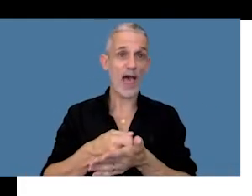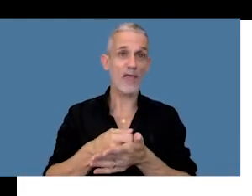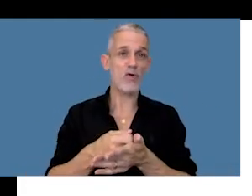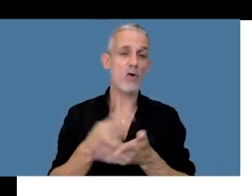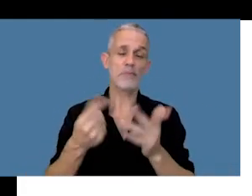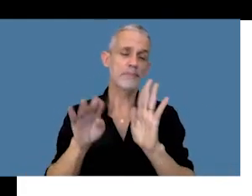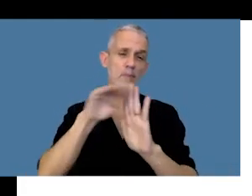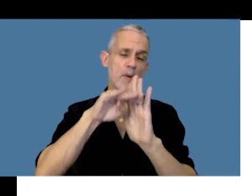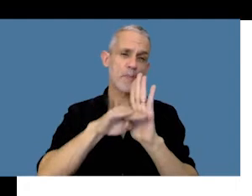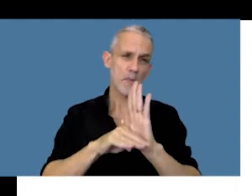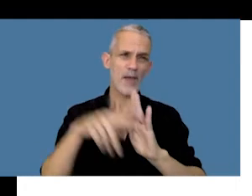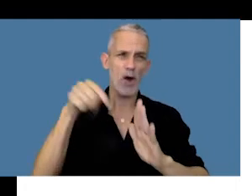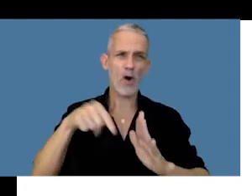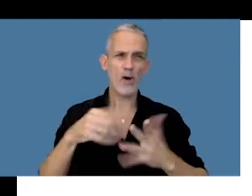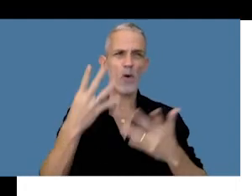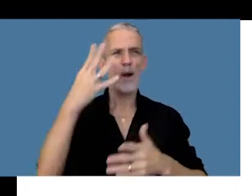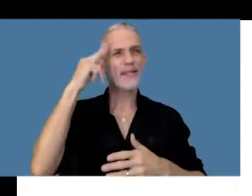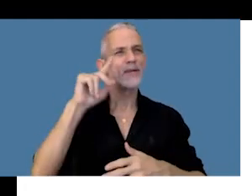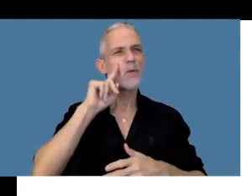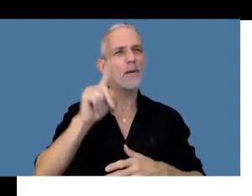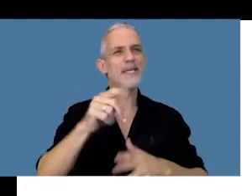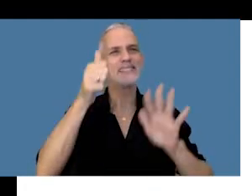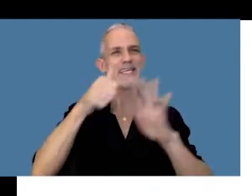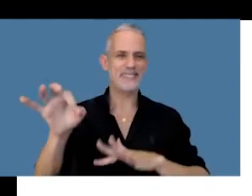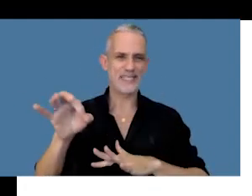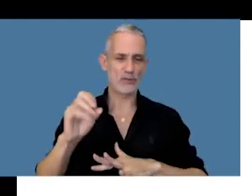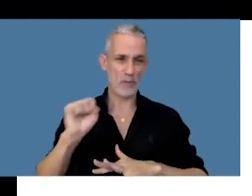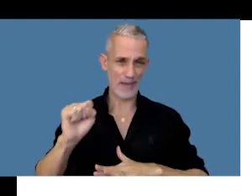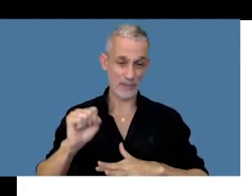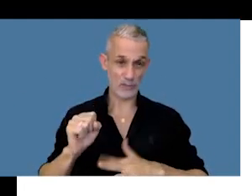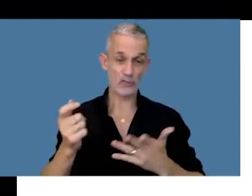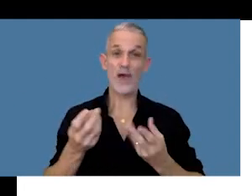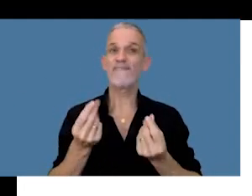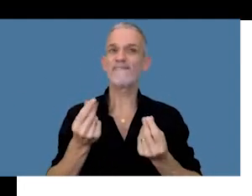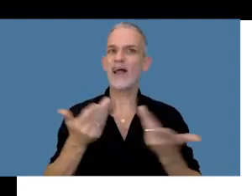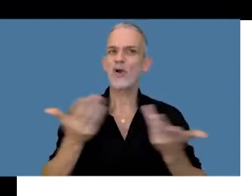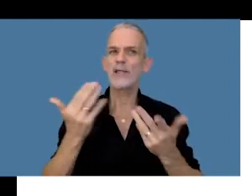la normativa, que hoy está en 49.600.